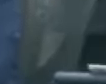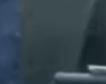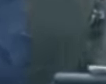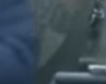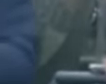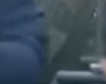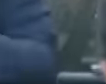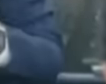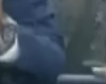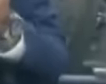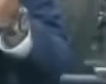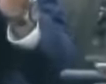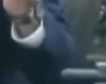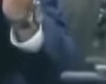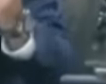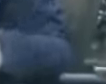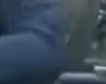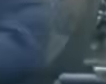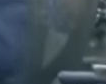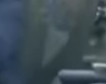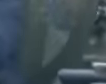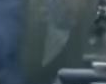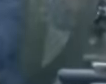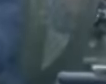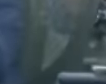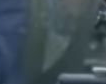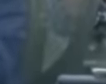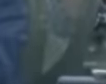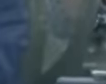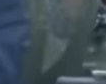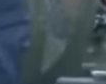Pido excusa porque estaba en unas reuniones bilaterales.